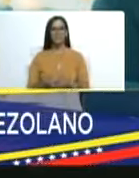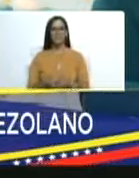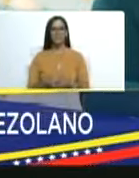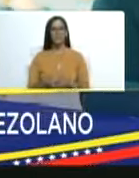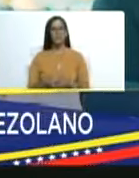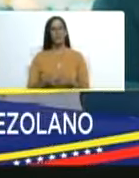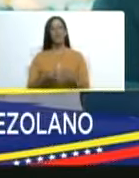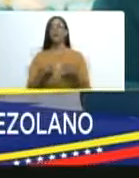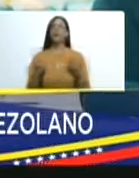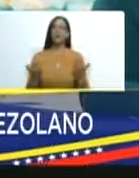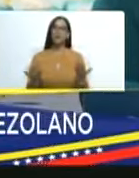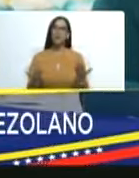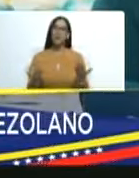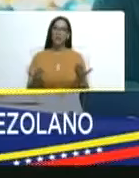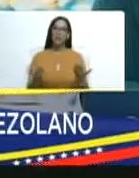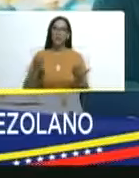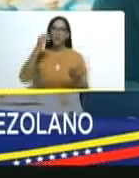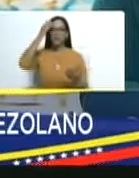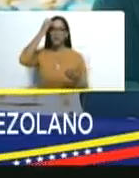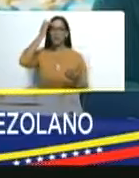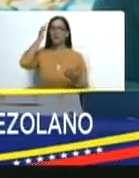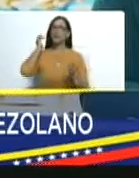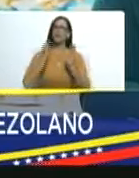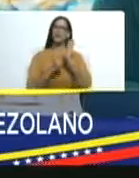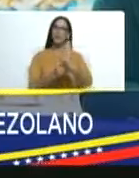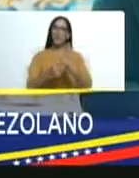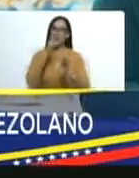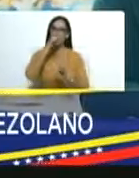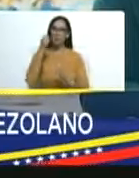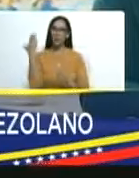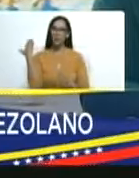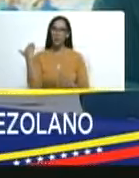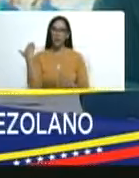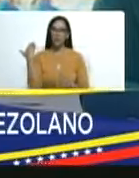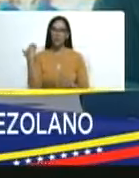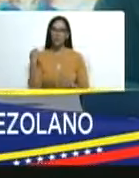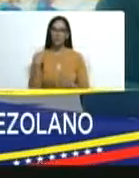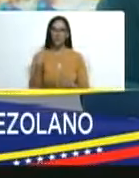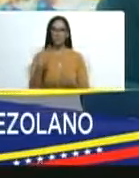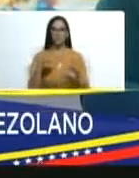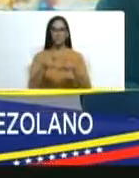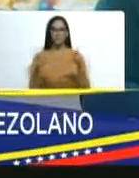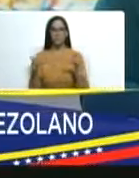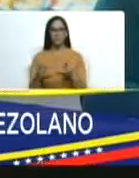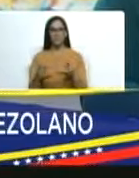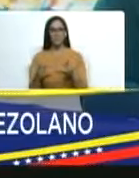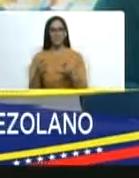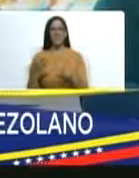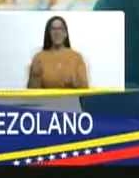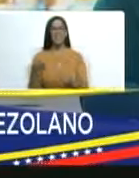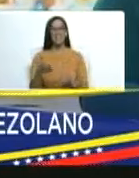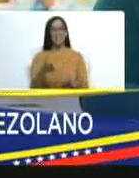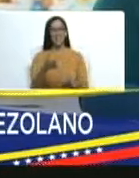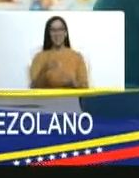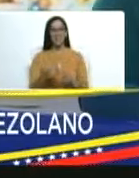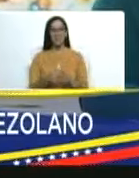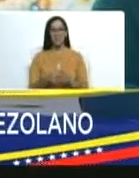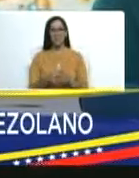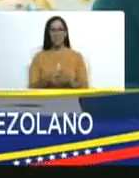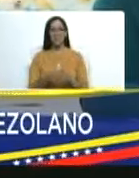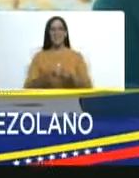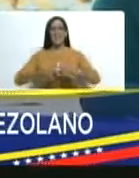¿Qué fue lo que destacó el año pasado? En primer lugar, la sardina, que creció